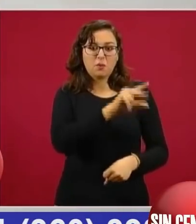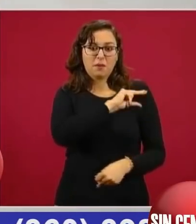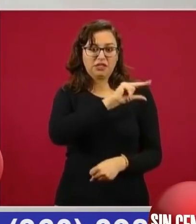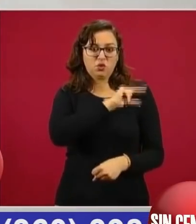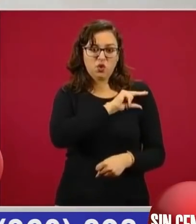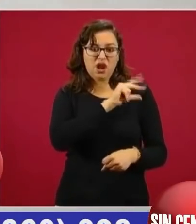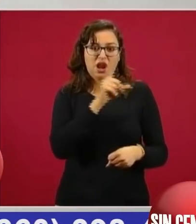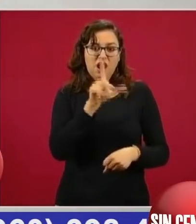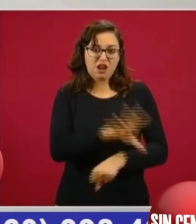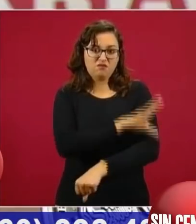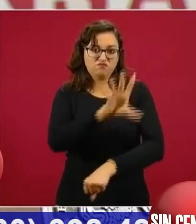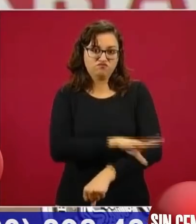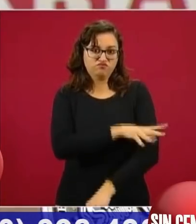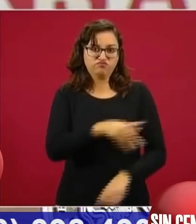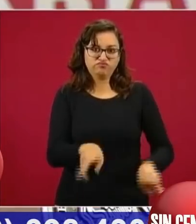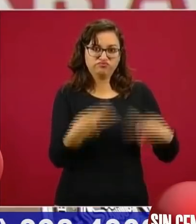eléctrica